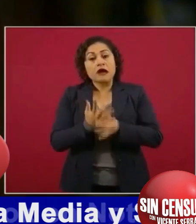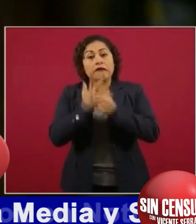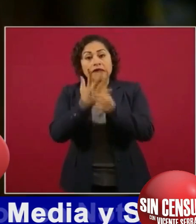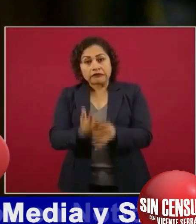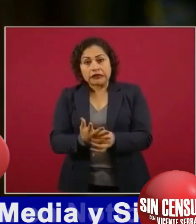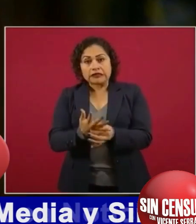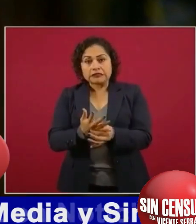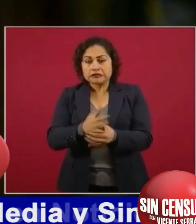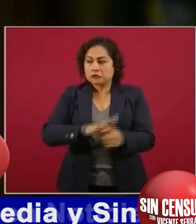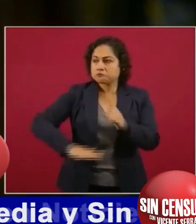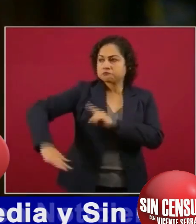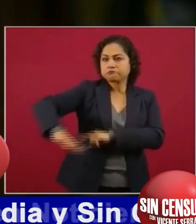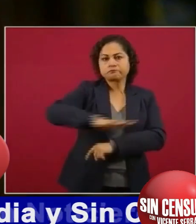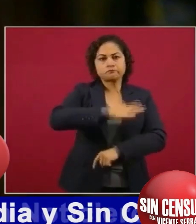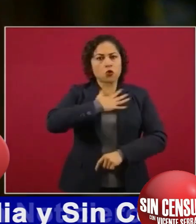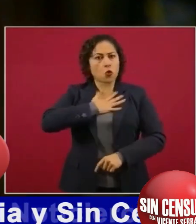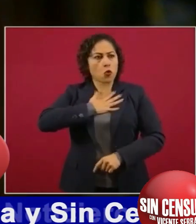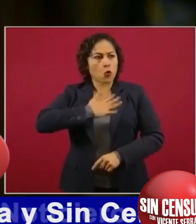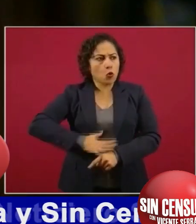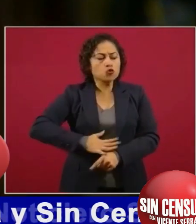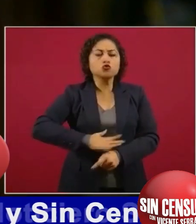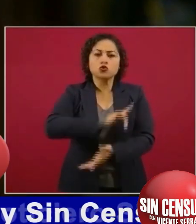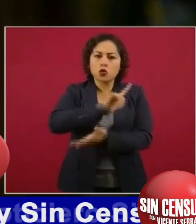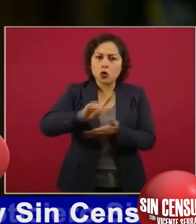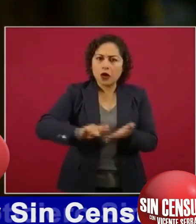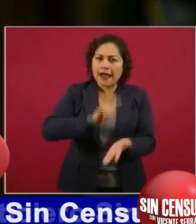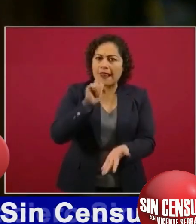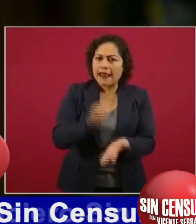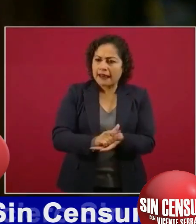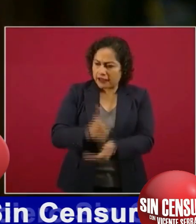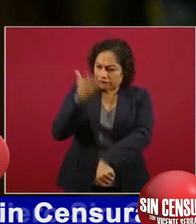legalidad y que no va a haber impunidad.